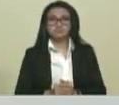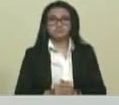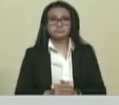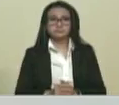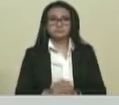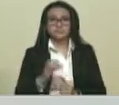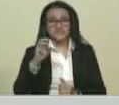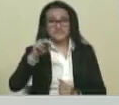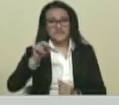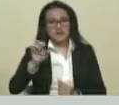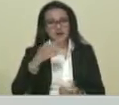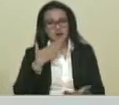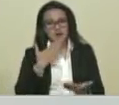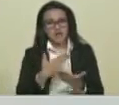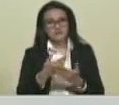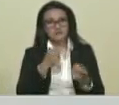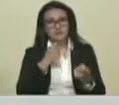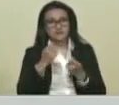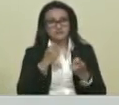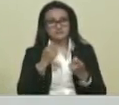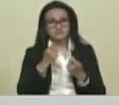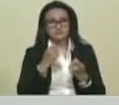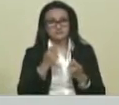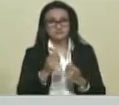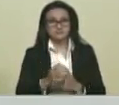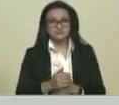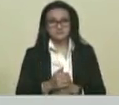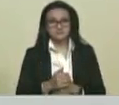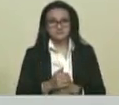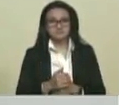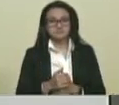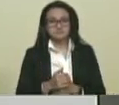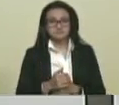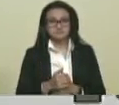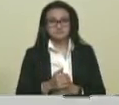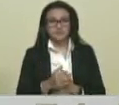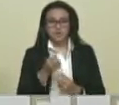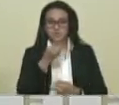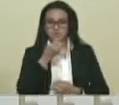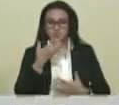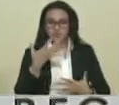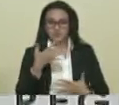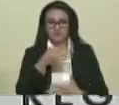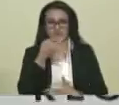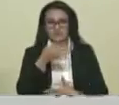Nacional Electoral agradece a los medios de comunicación social por la cobertura brindada. Tengan todas y todos buenas tardes.